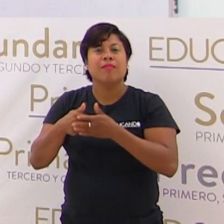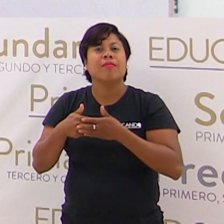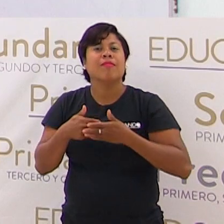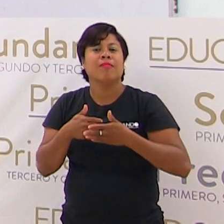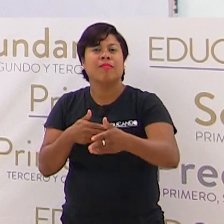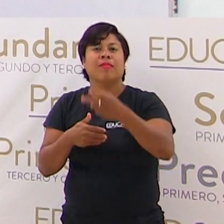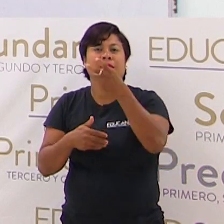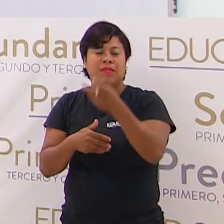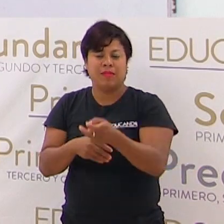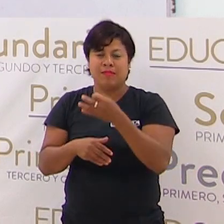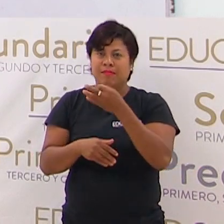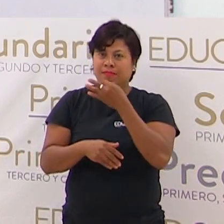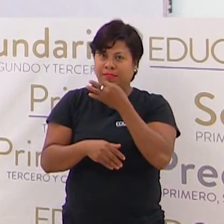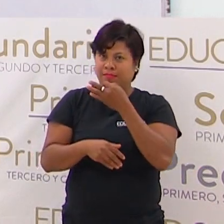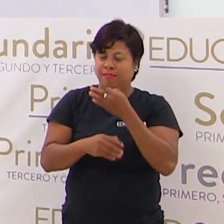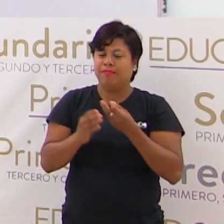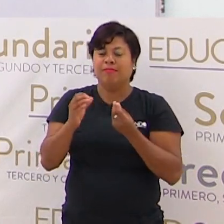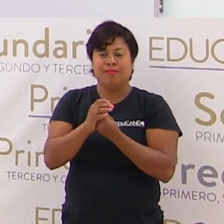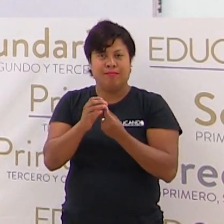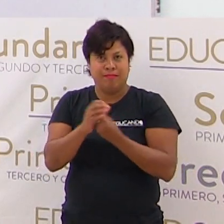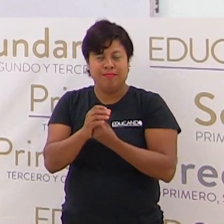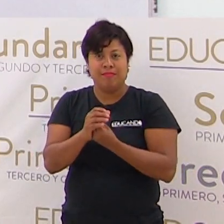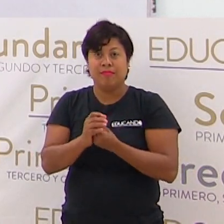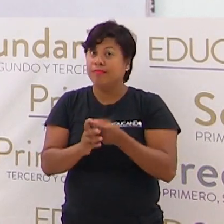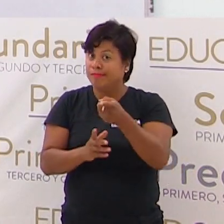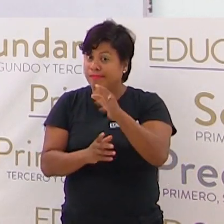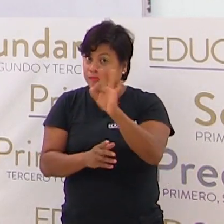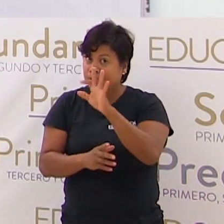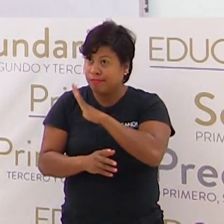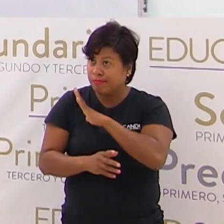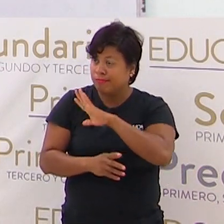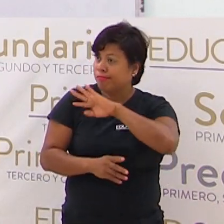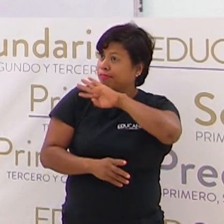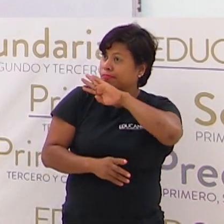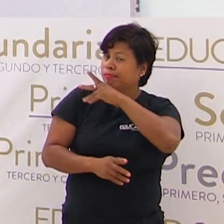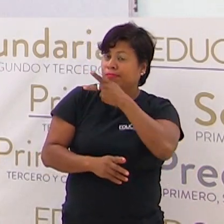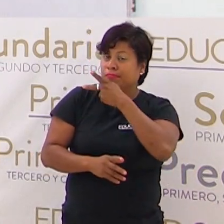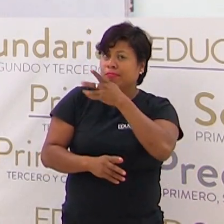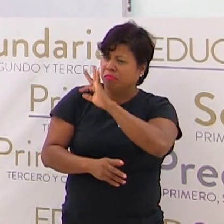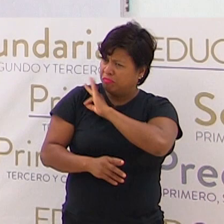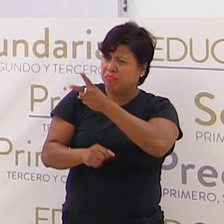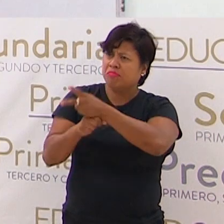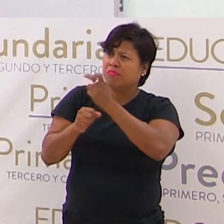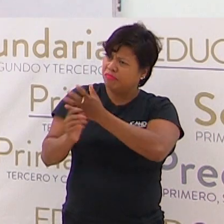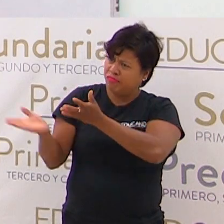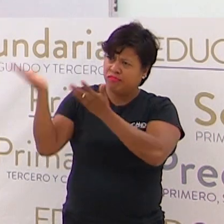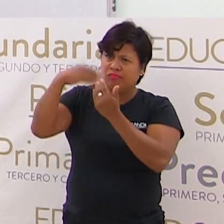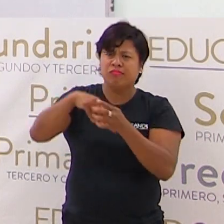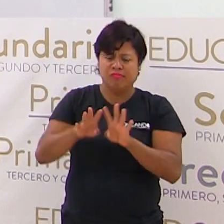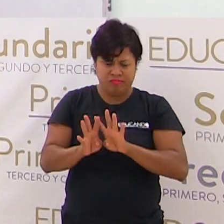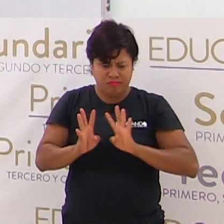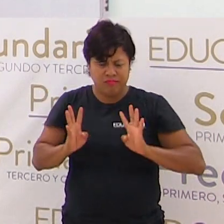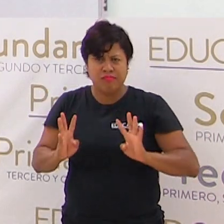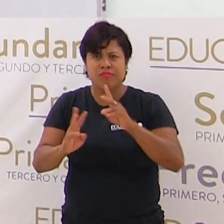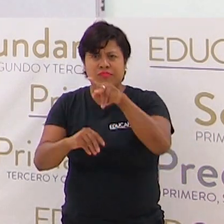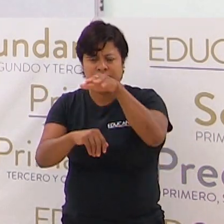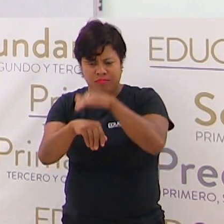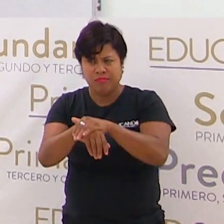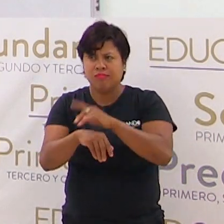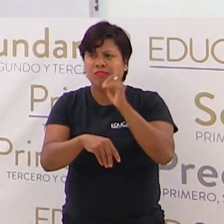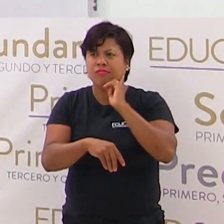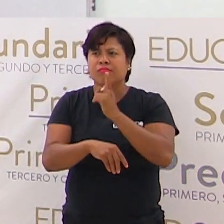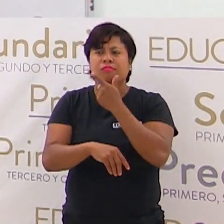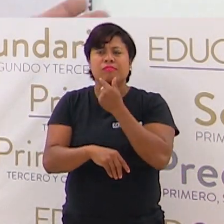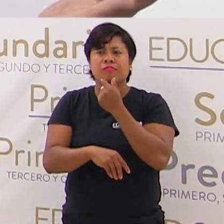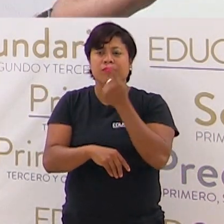lo largo de todos estos minutos. También, si estás cerca, papá o mamá, puedes invitarlos o reunirte con tus